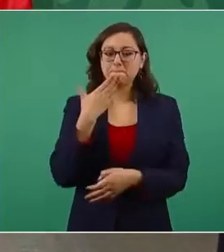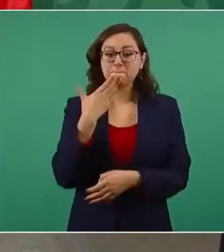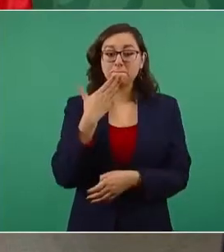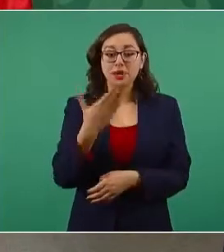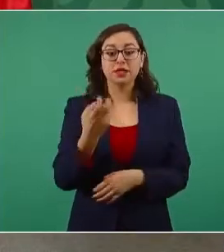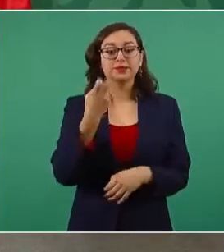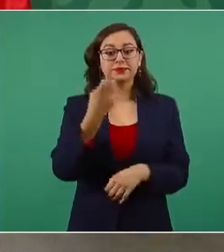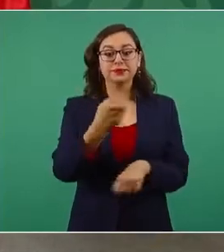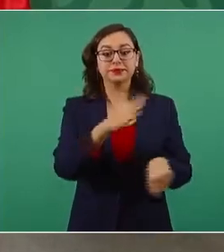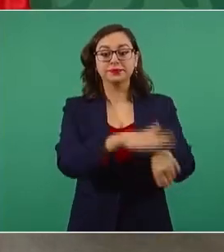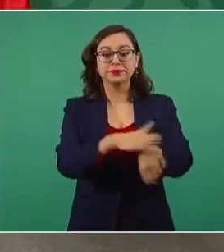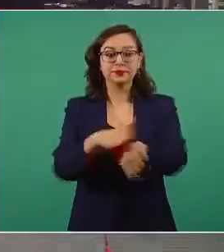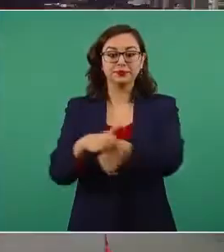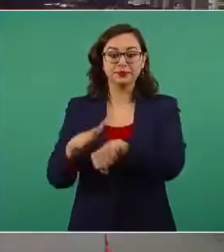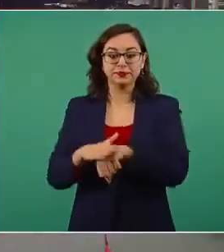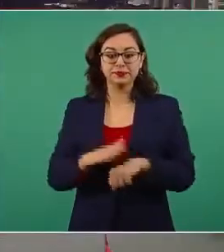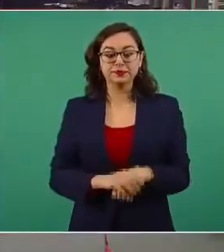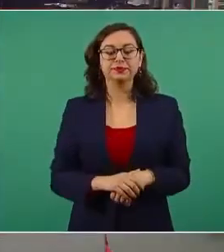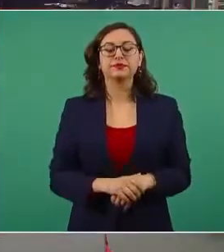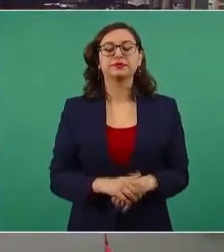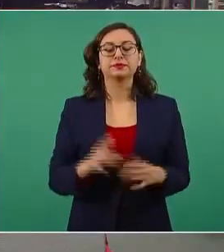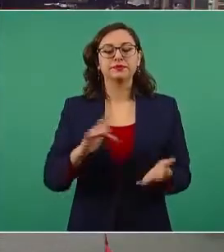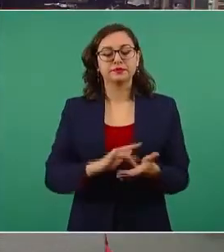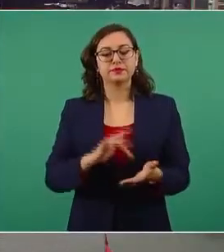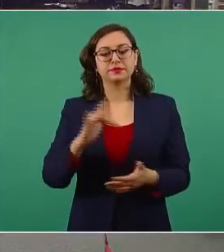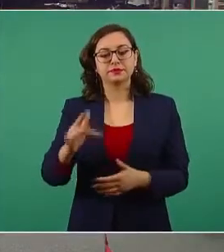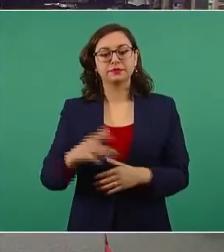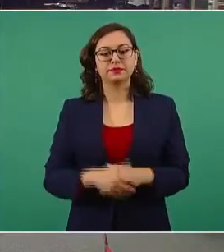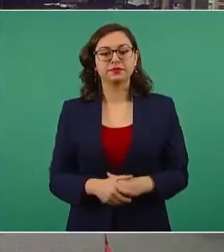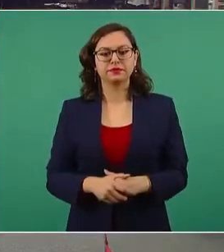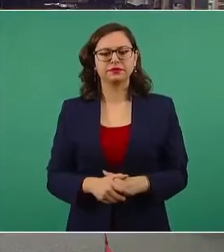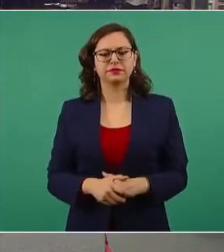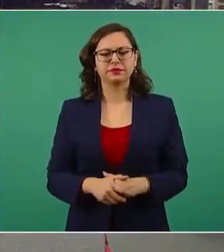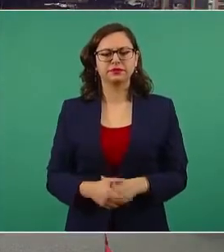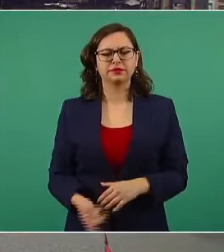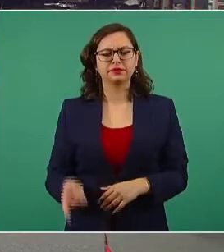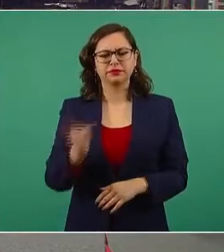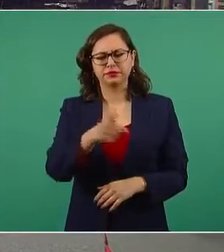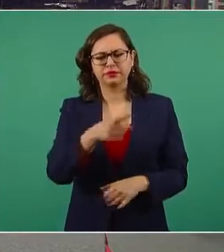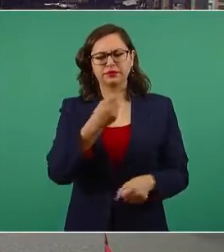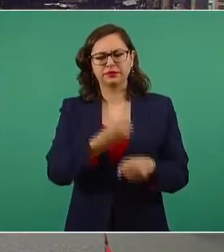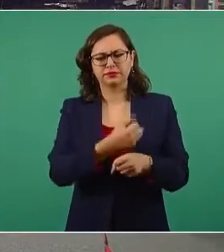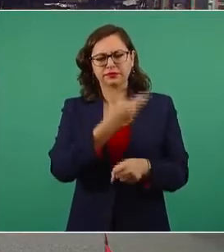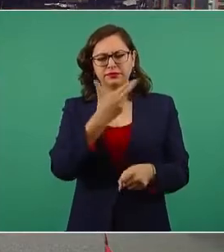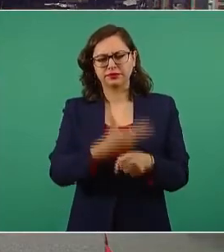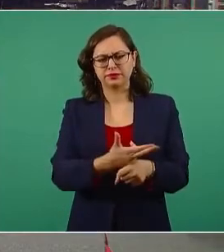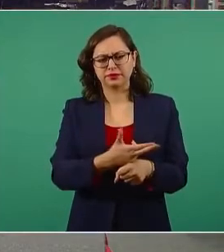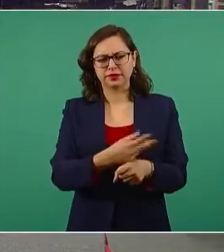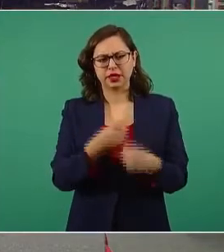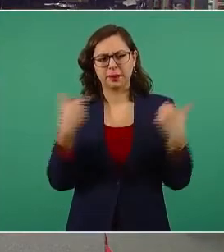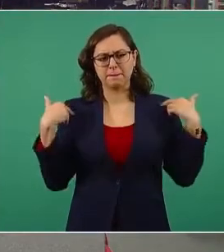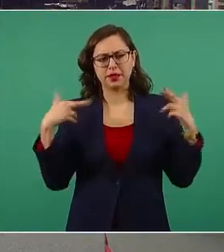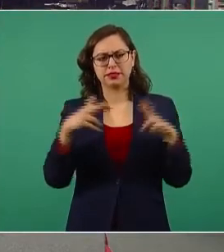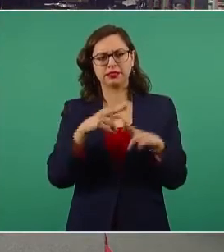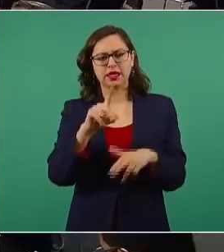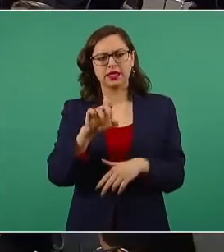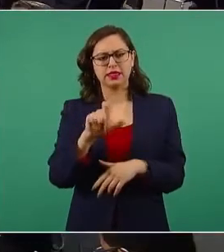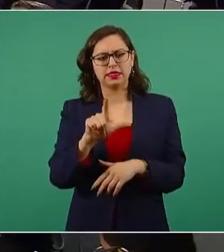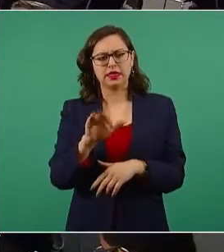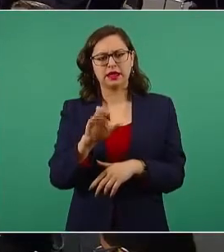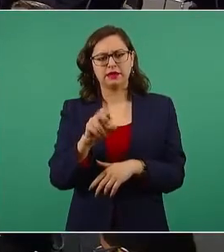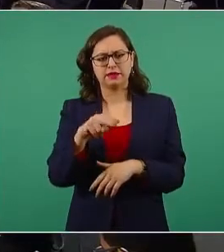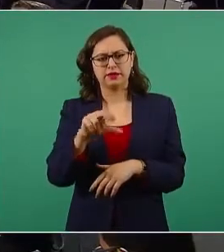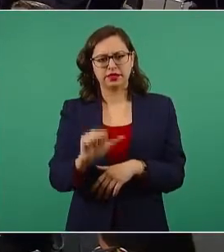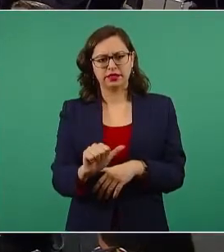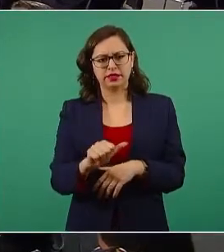llamado. Gracias. Y si me lo permite, señor presidente, preguntarle a la secretaria, la maestra Delfina, de Educación